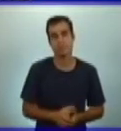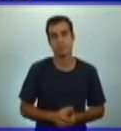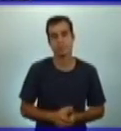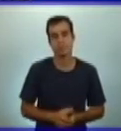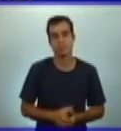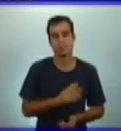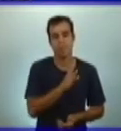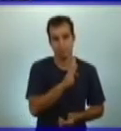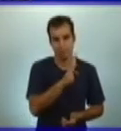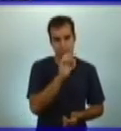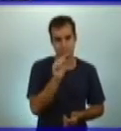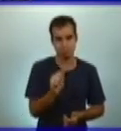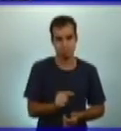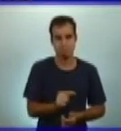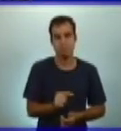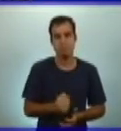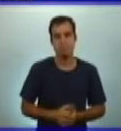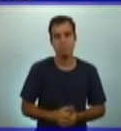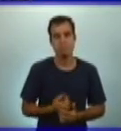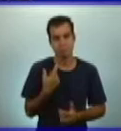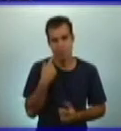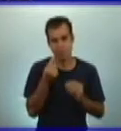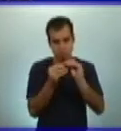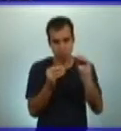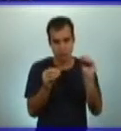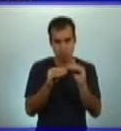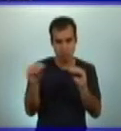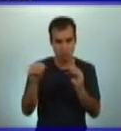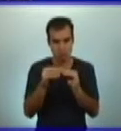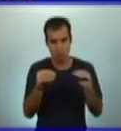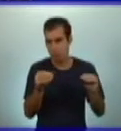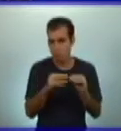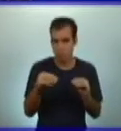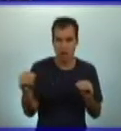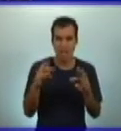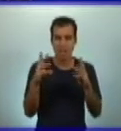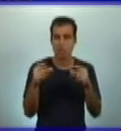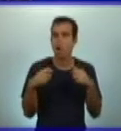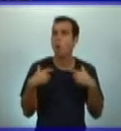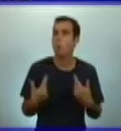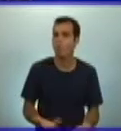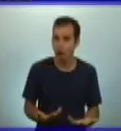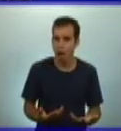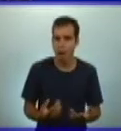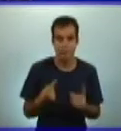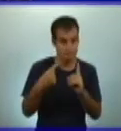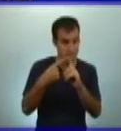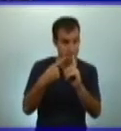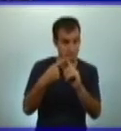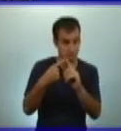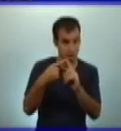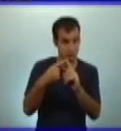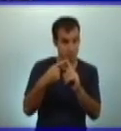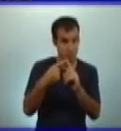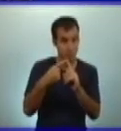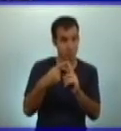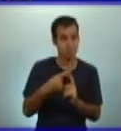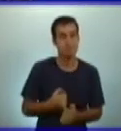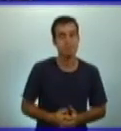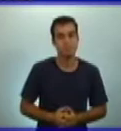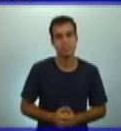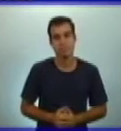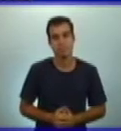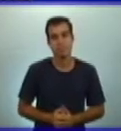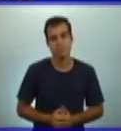B, descompón el resultado del primer ejercicio. Les recuerdo, en el caso